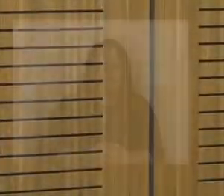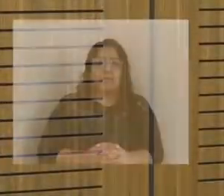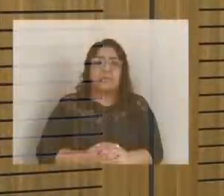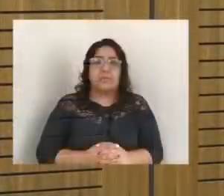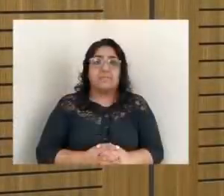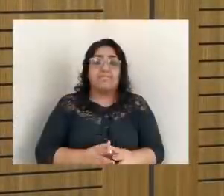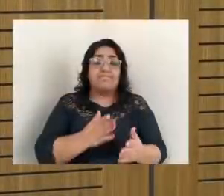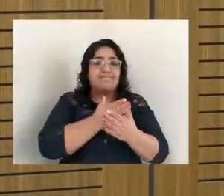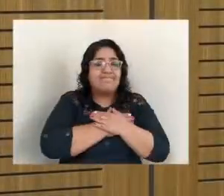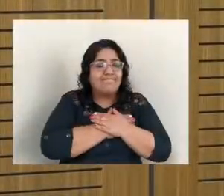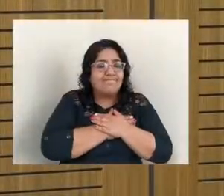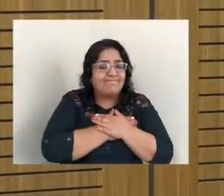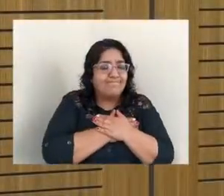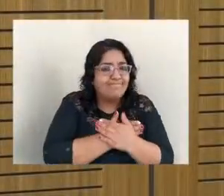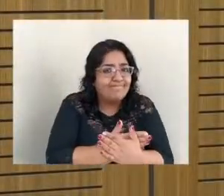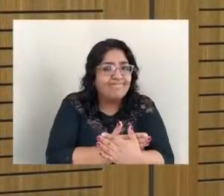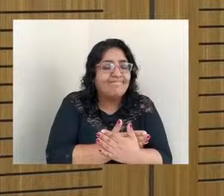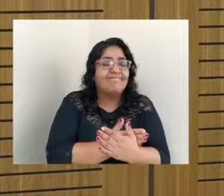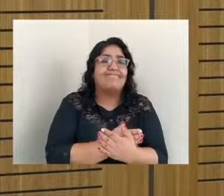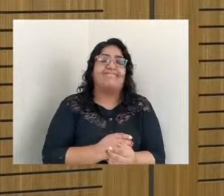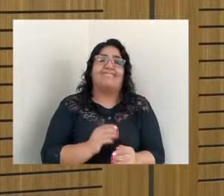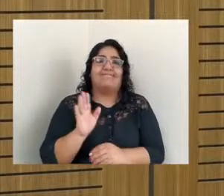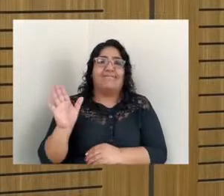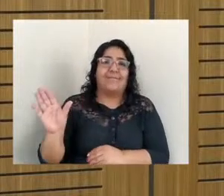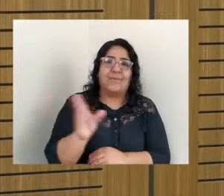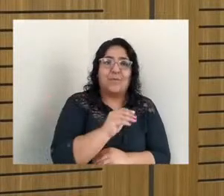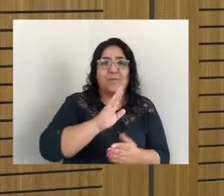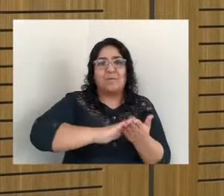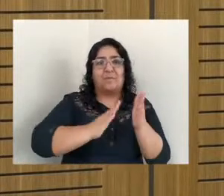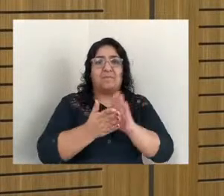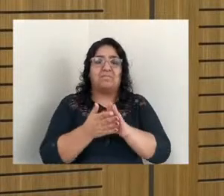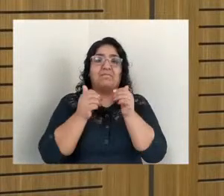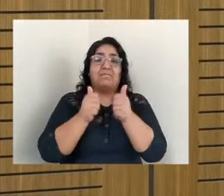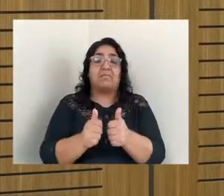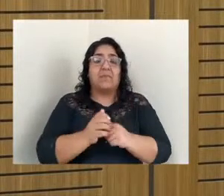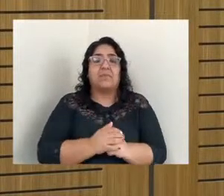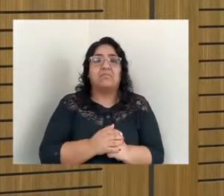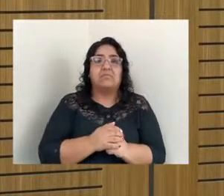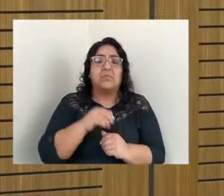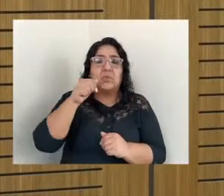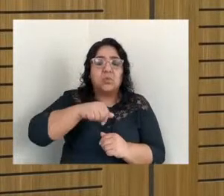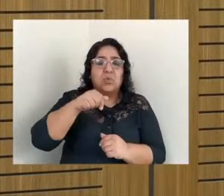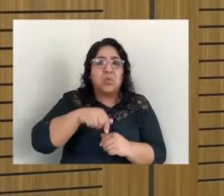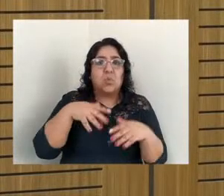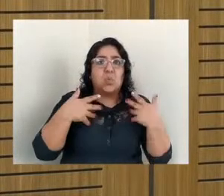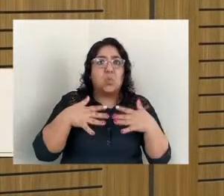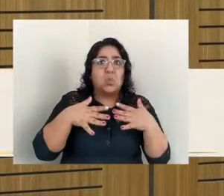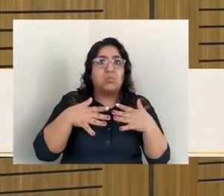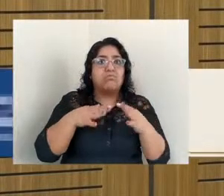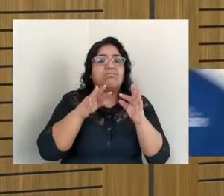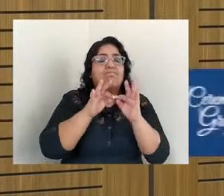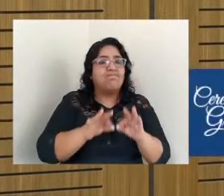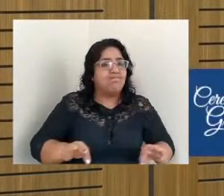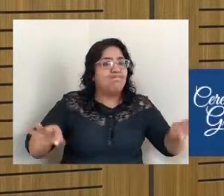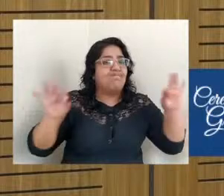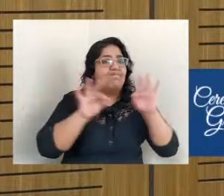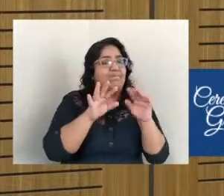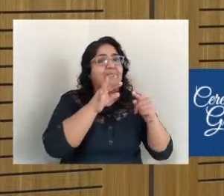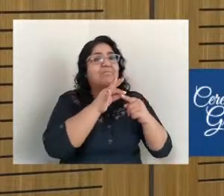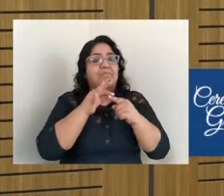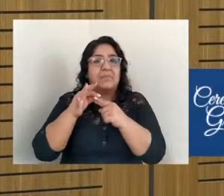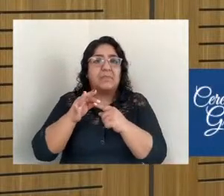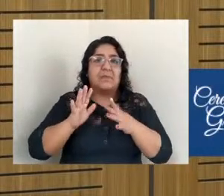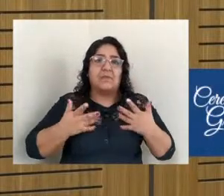Un cálido, afectuoso y cordial saludo de Paz y Bien. En esta ocasión tan especial queremos conmemorar,